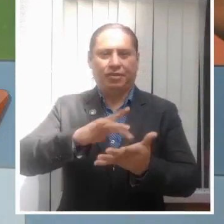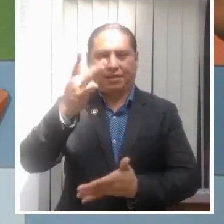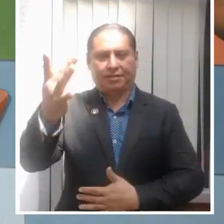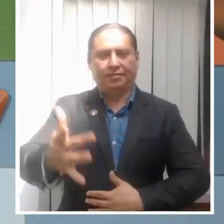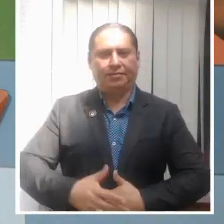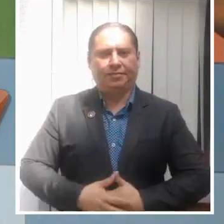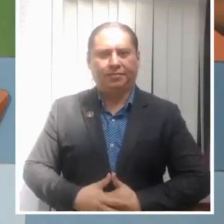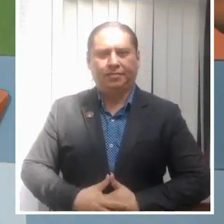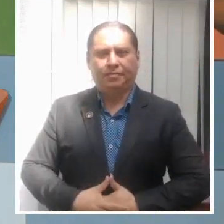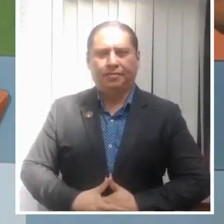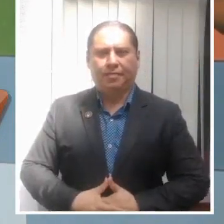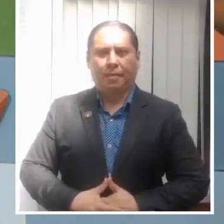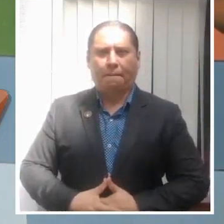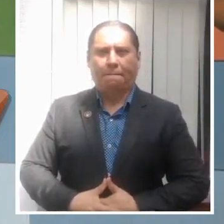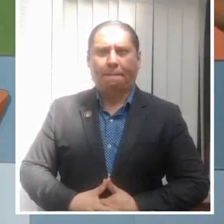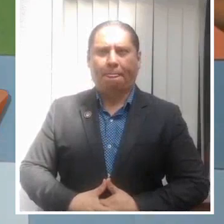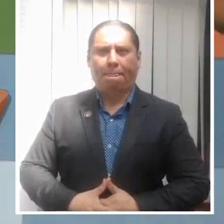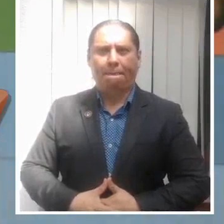gracias.